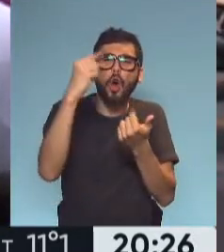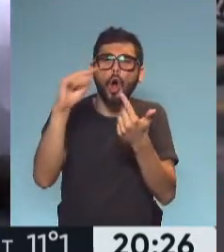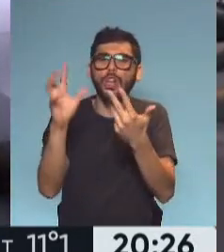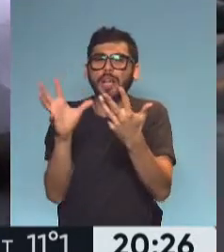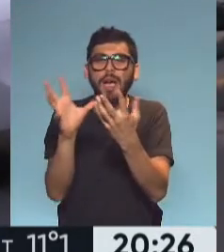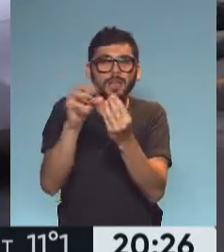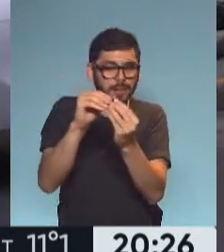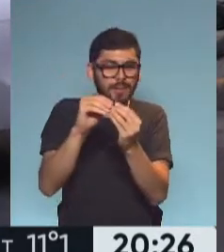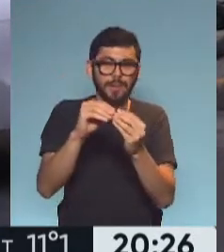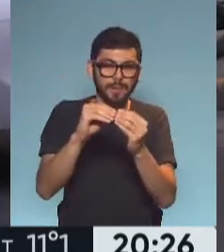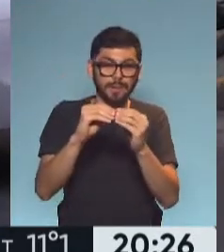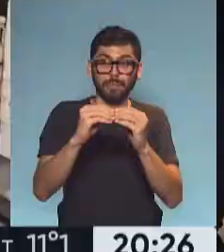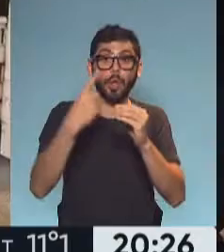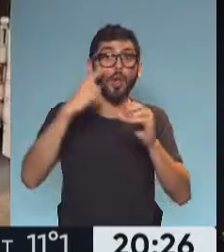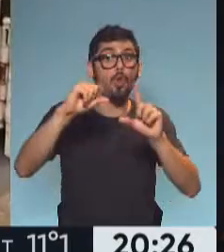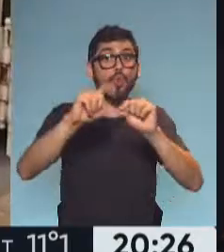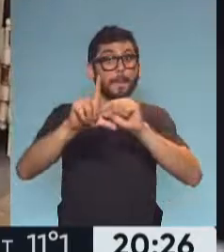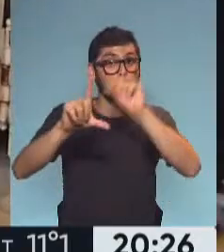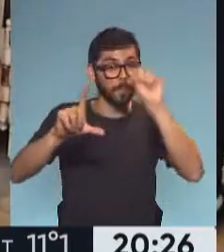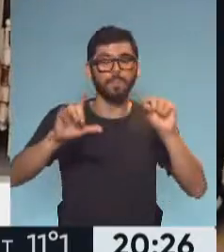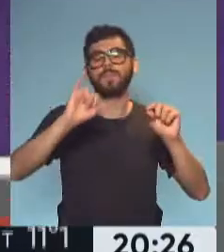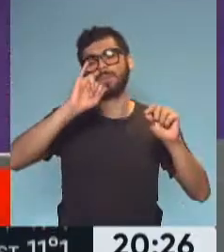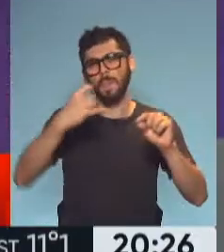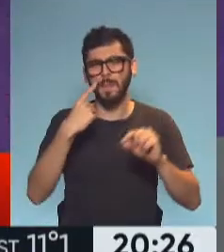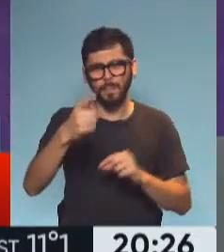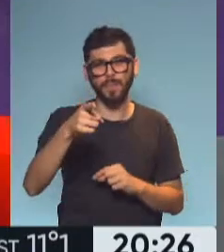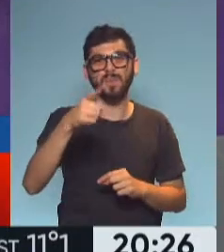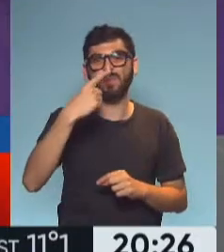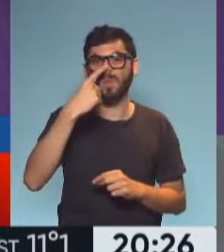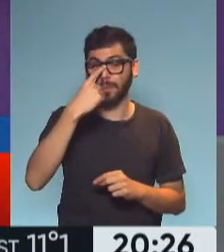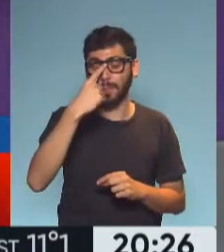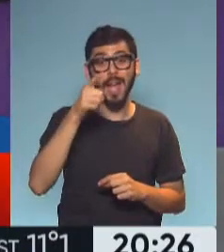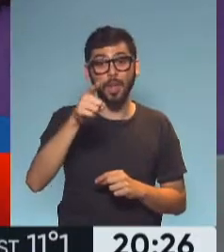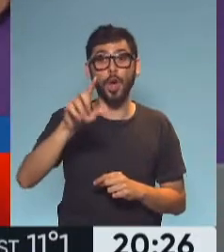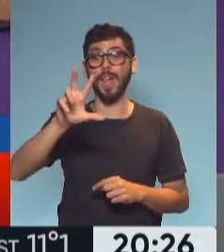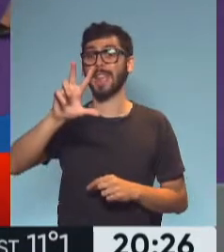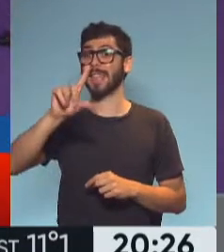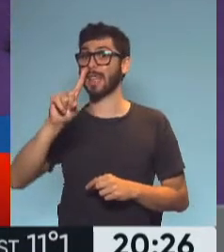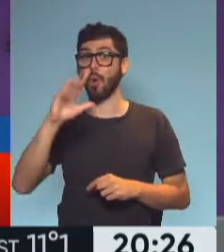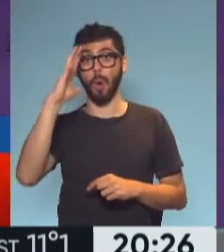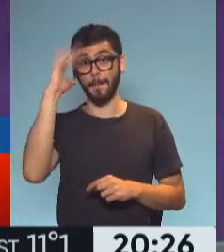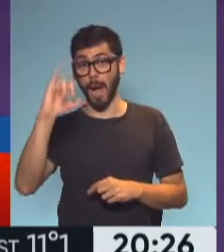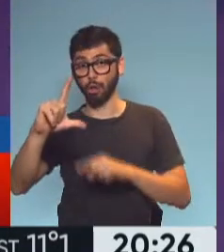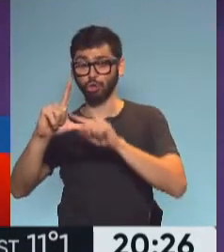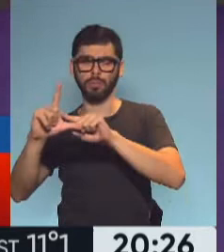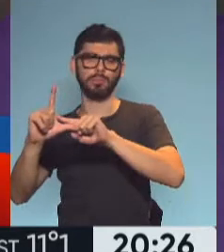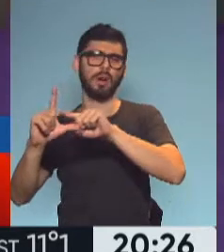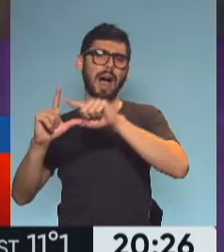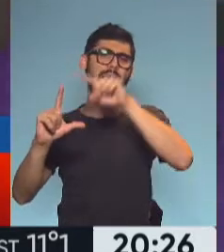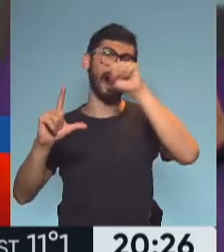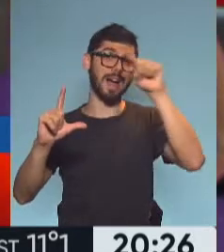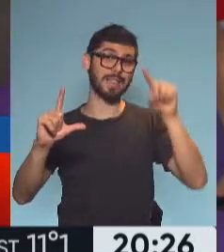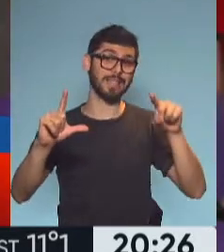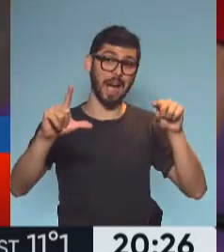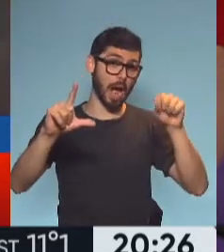que vamos a analizar ahora. Fíjese en este momento con los números, doctor. Fíjese qué interesante. Esto es del 31 de marzo hasta el hasta ahora,